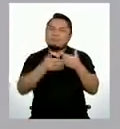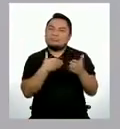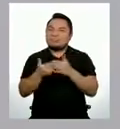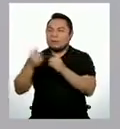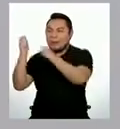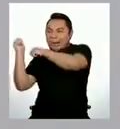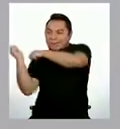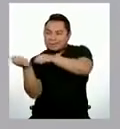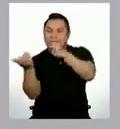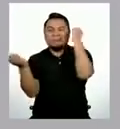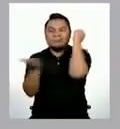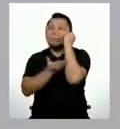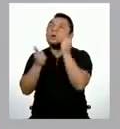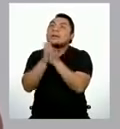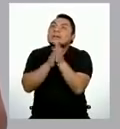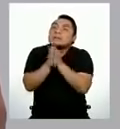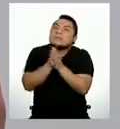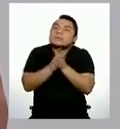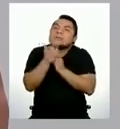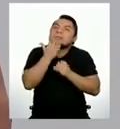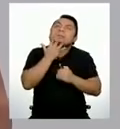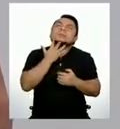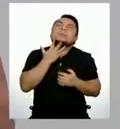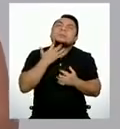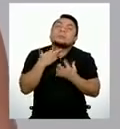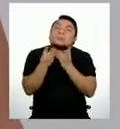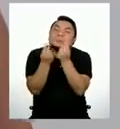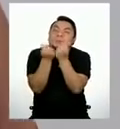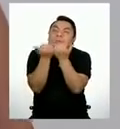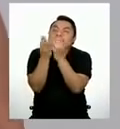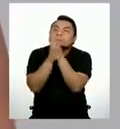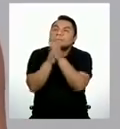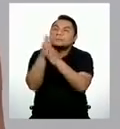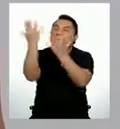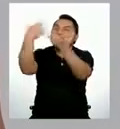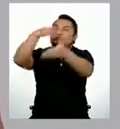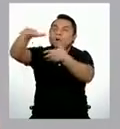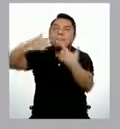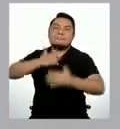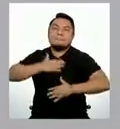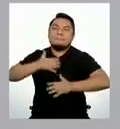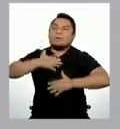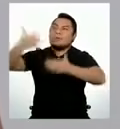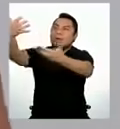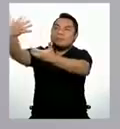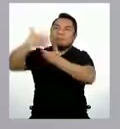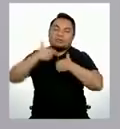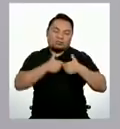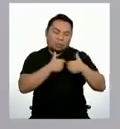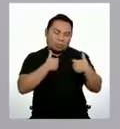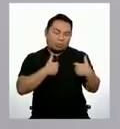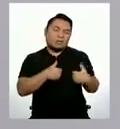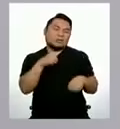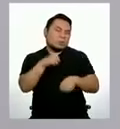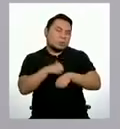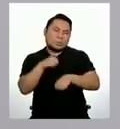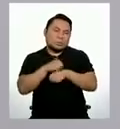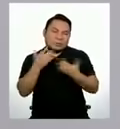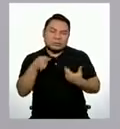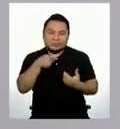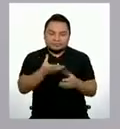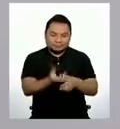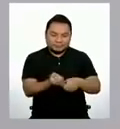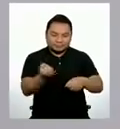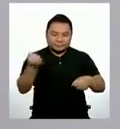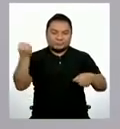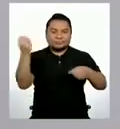hacerlo. La ambición había endurecido su corazón y había cegado su razón. Sacó su machete